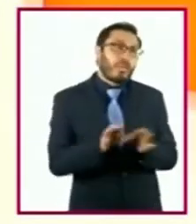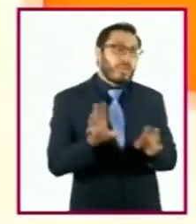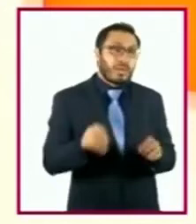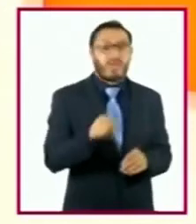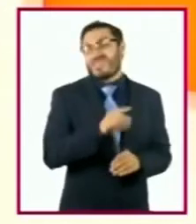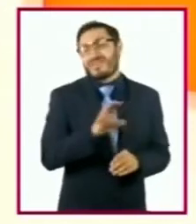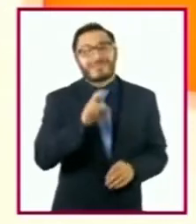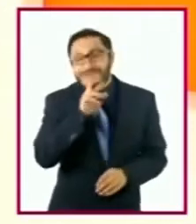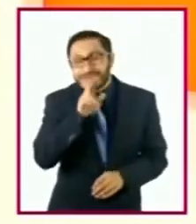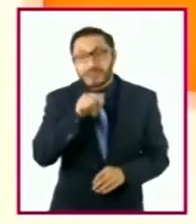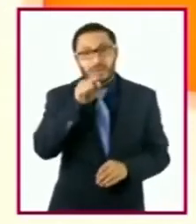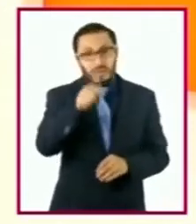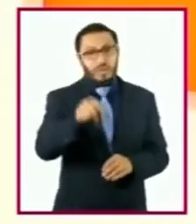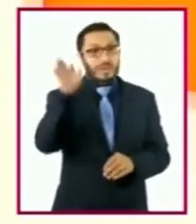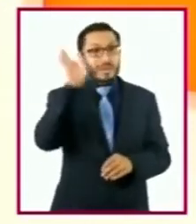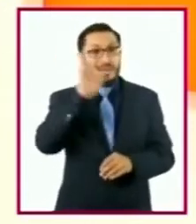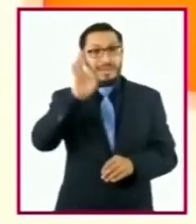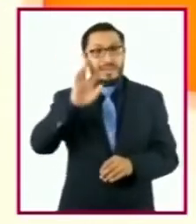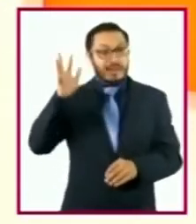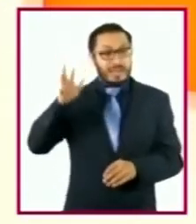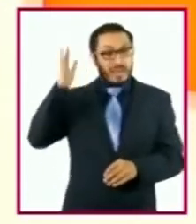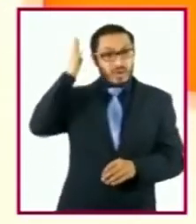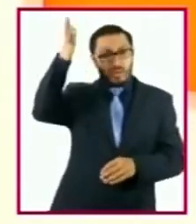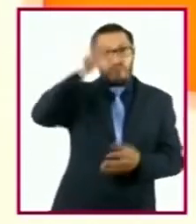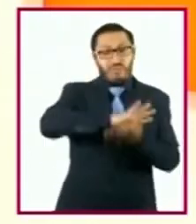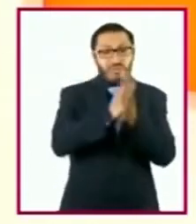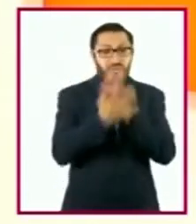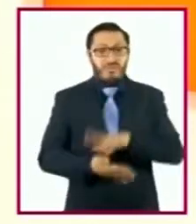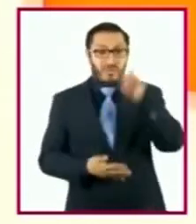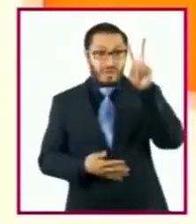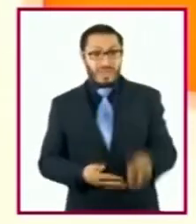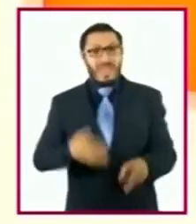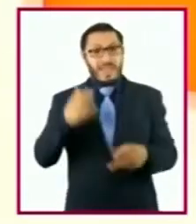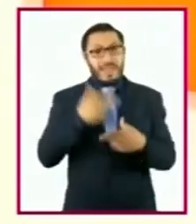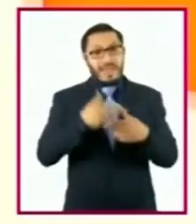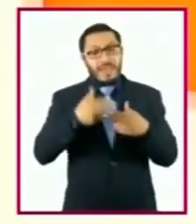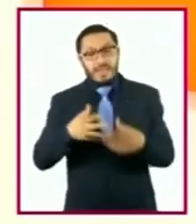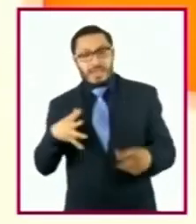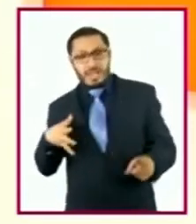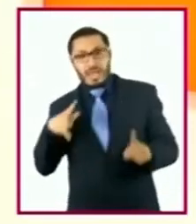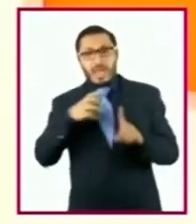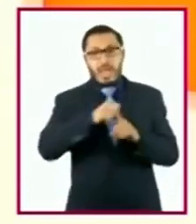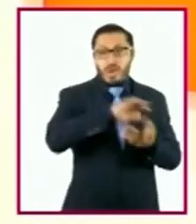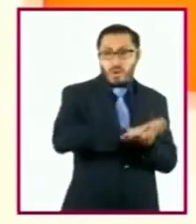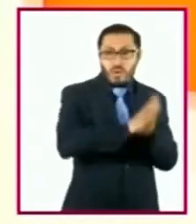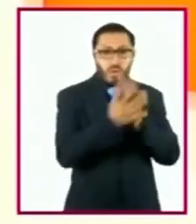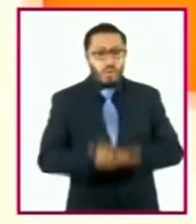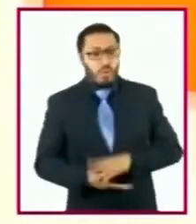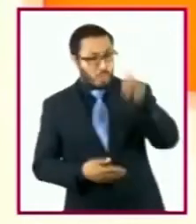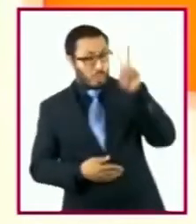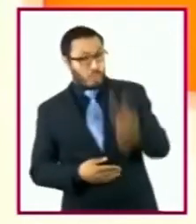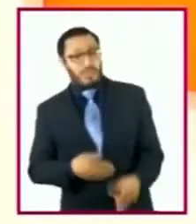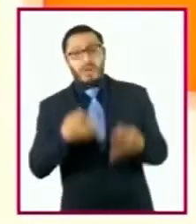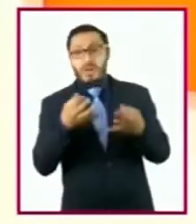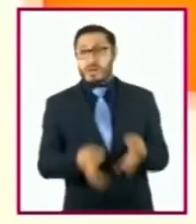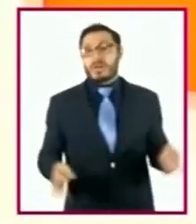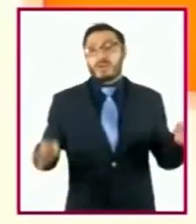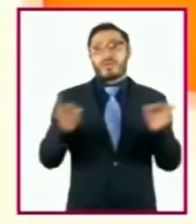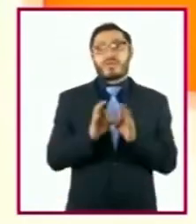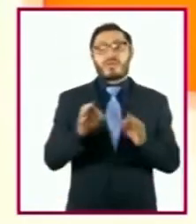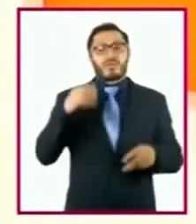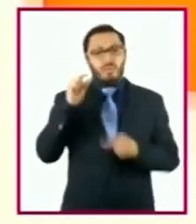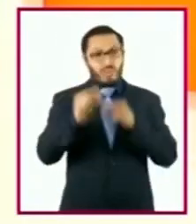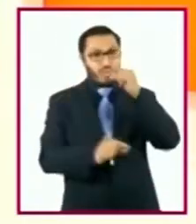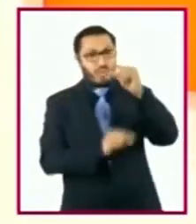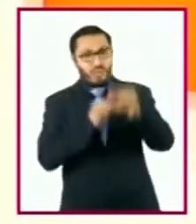aspiraciones pueden llegar a convertirse en metas, hasta concretarlas en logros personales. Lo importante es comenzar a